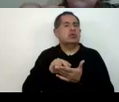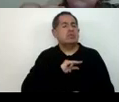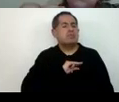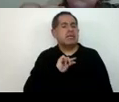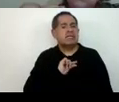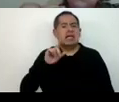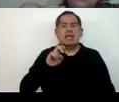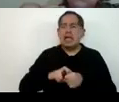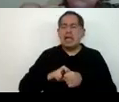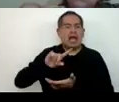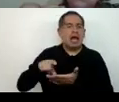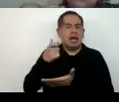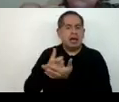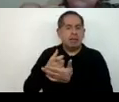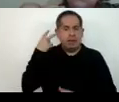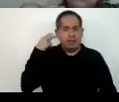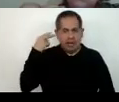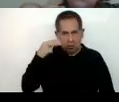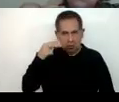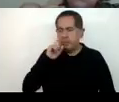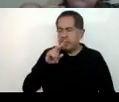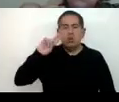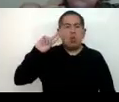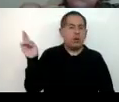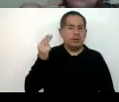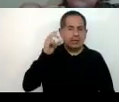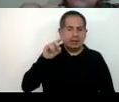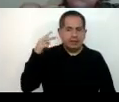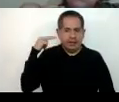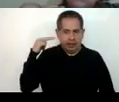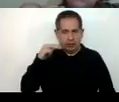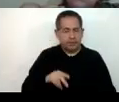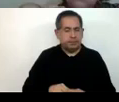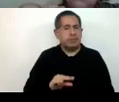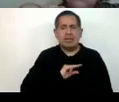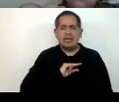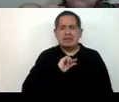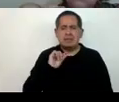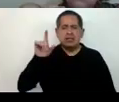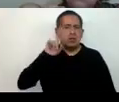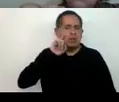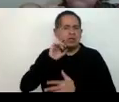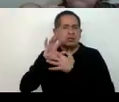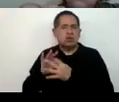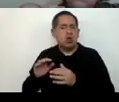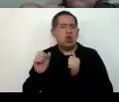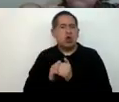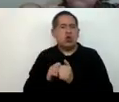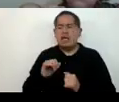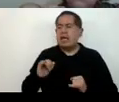de Jalapa, Veracruz, de la Universidad Veracruzana, especialista en sexología educativa por el